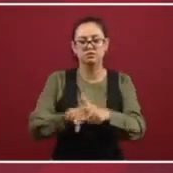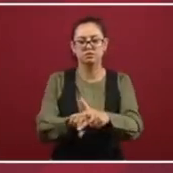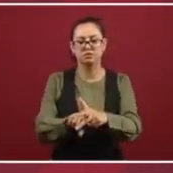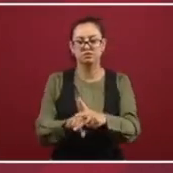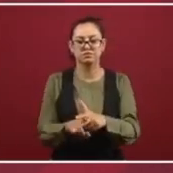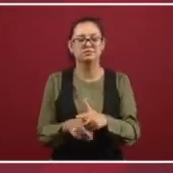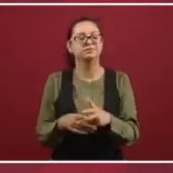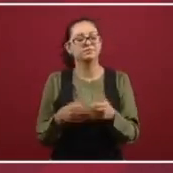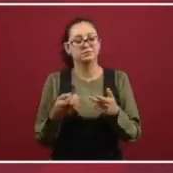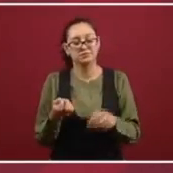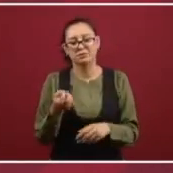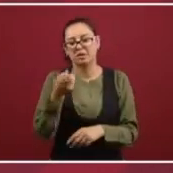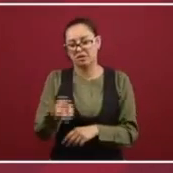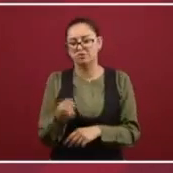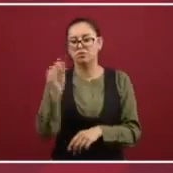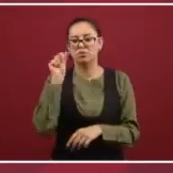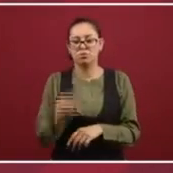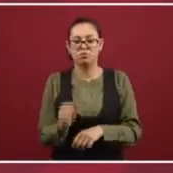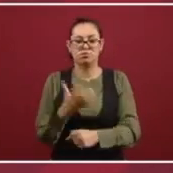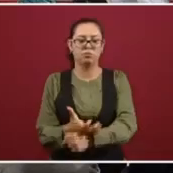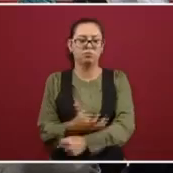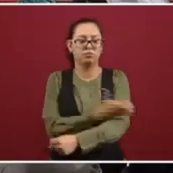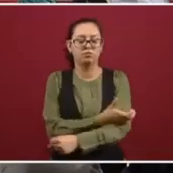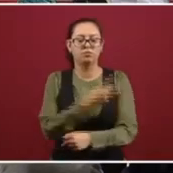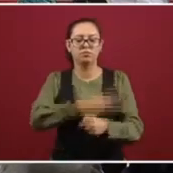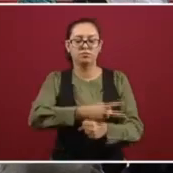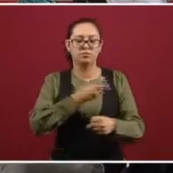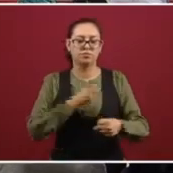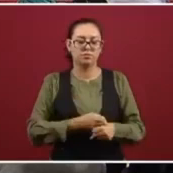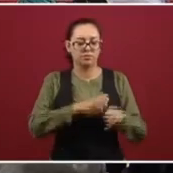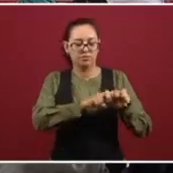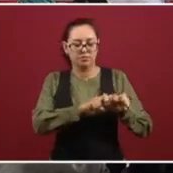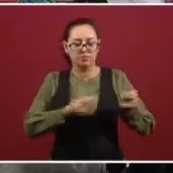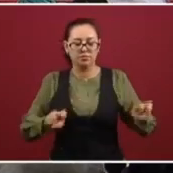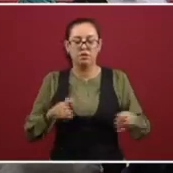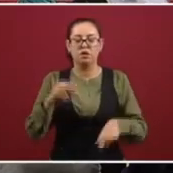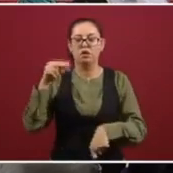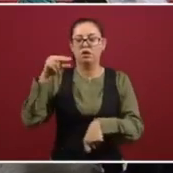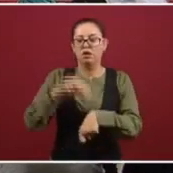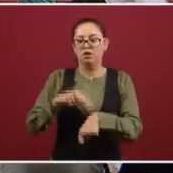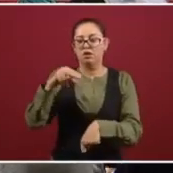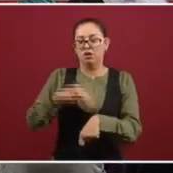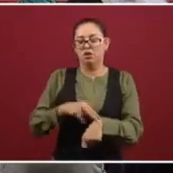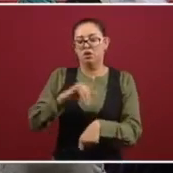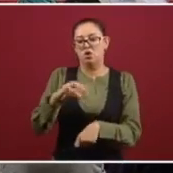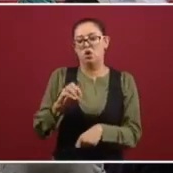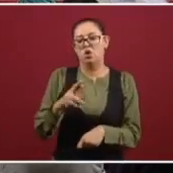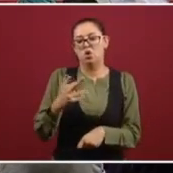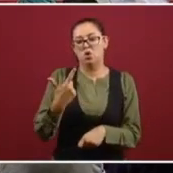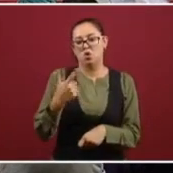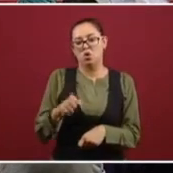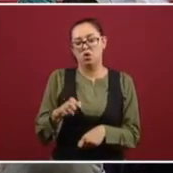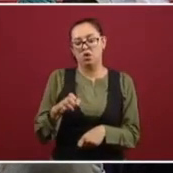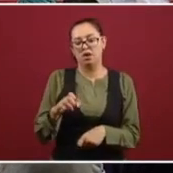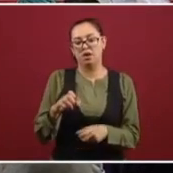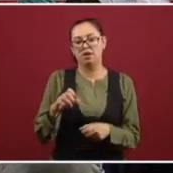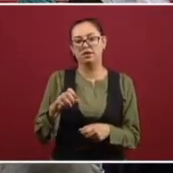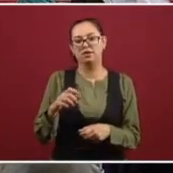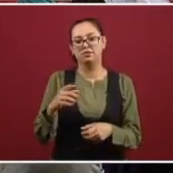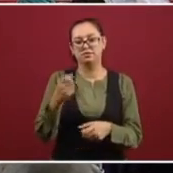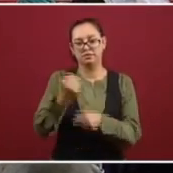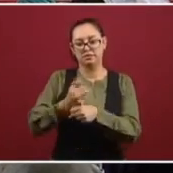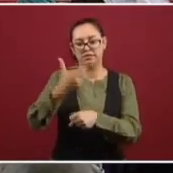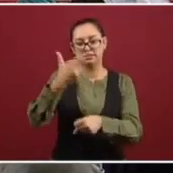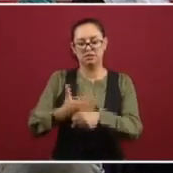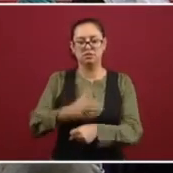Palacio Nacional, donde se dio a conocer la Estrategia Nacional para Combatir y Prevenir las Adicciones, como parte del plan para atender de fondo el